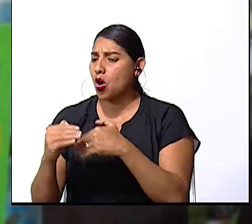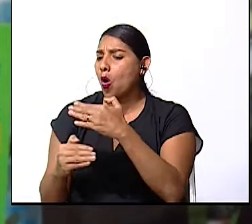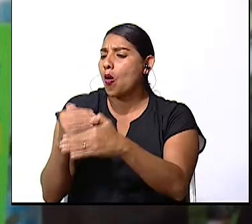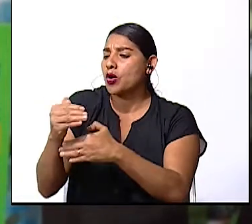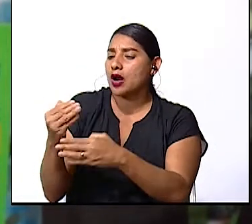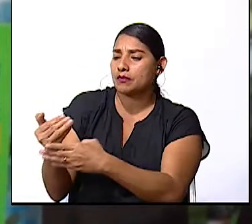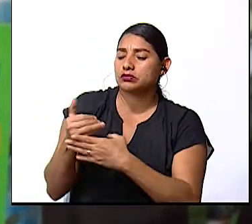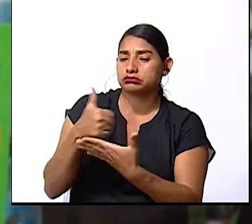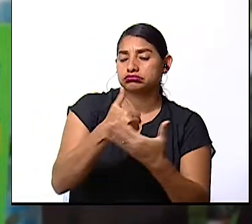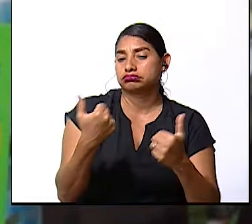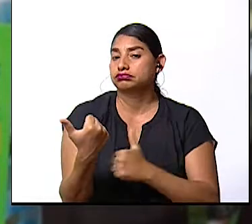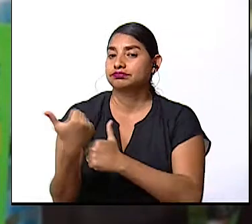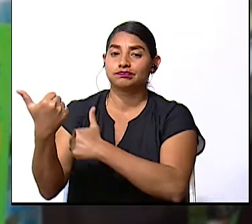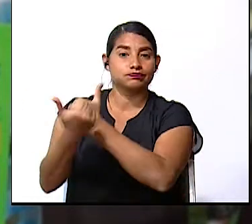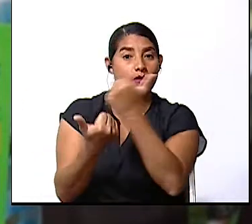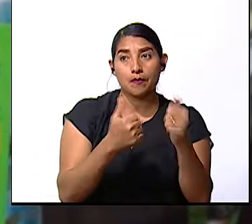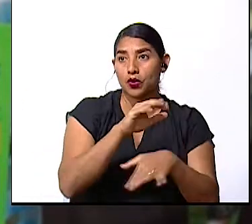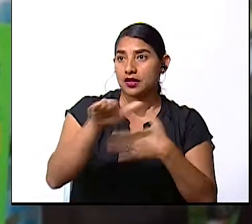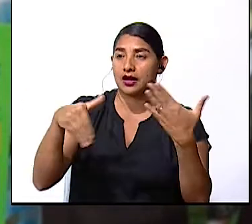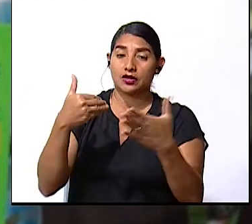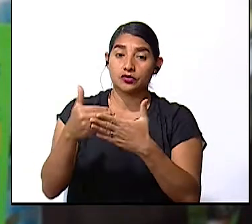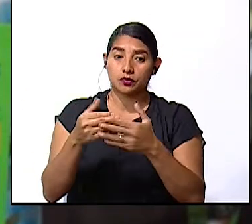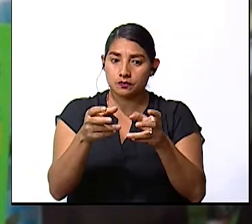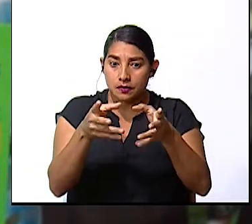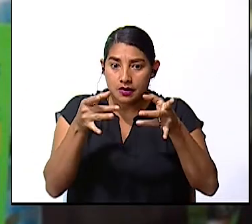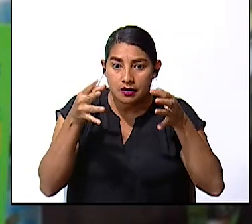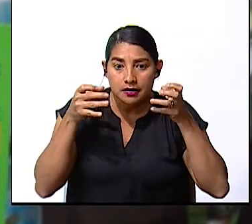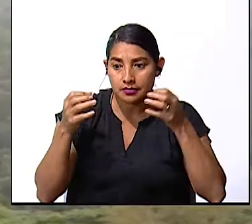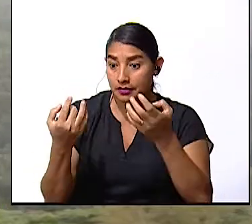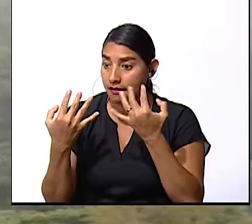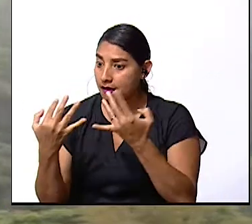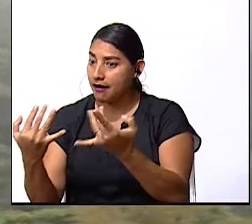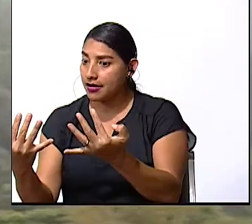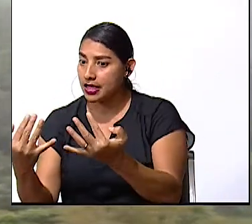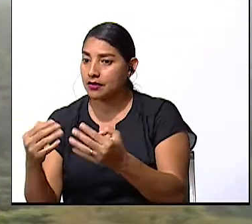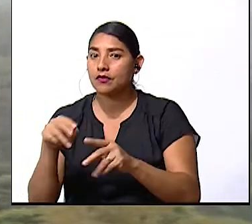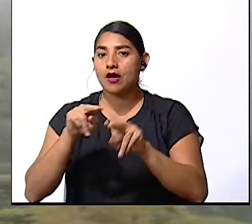que son muy, muy atractivos a nivel mundial.